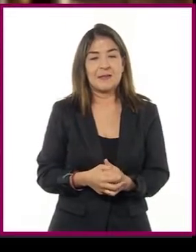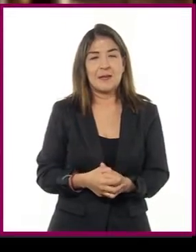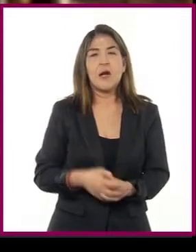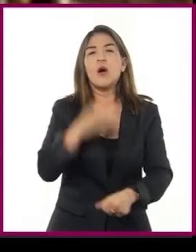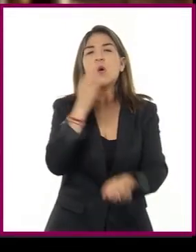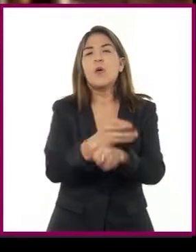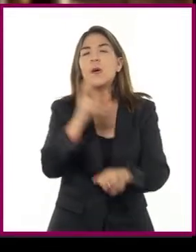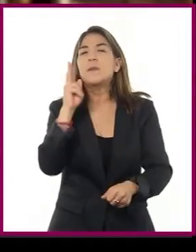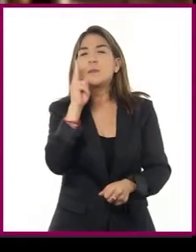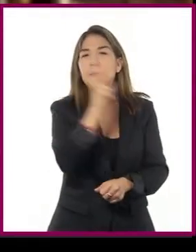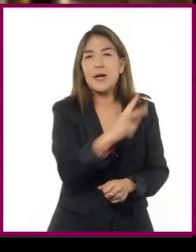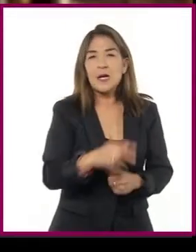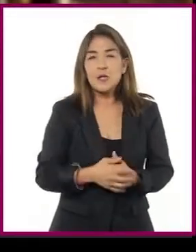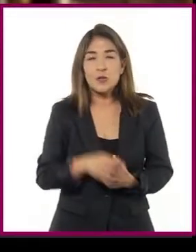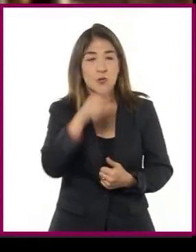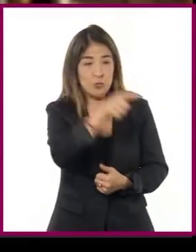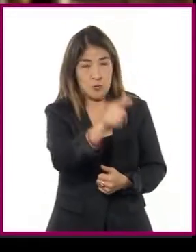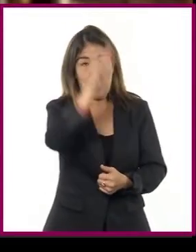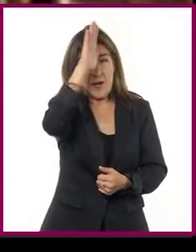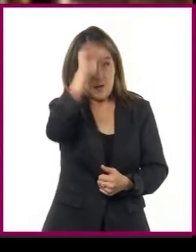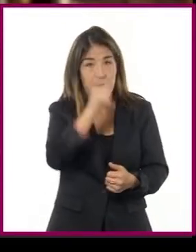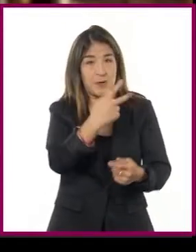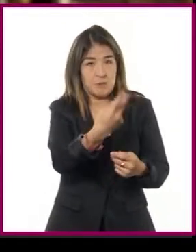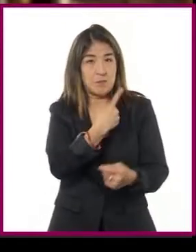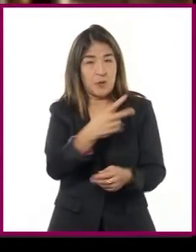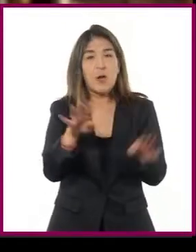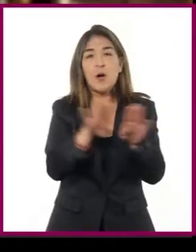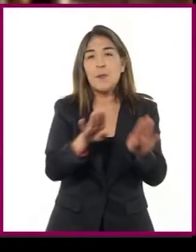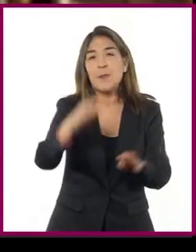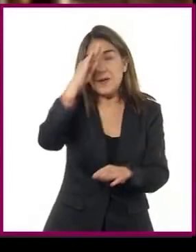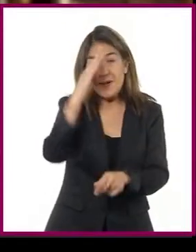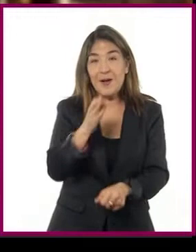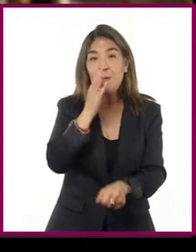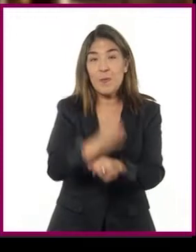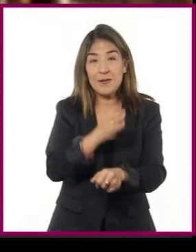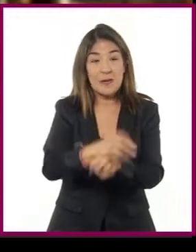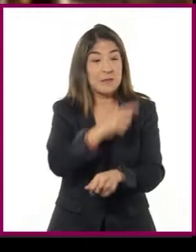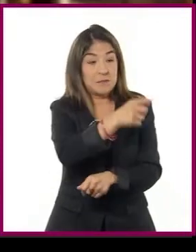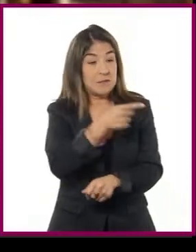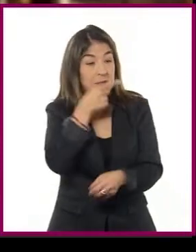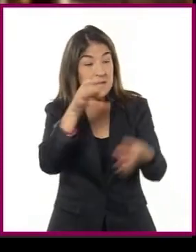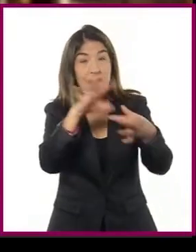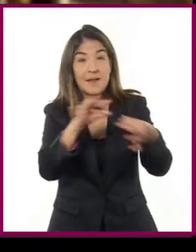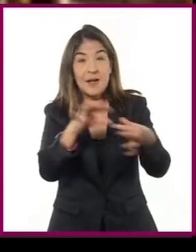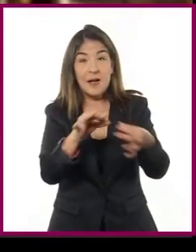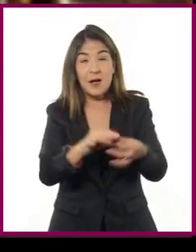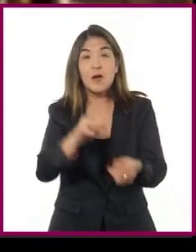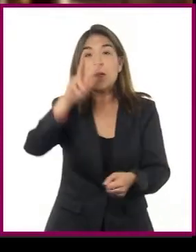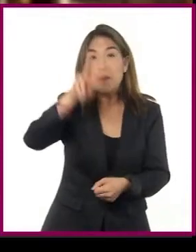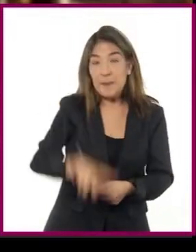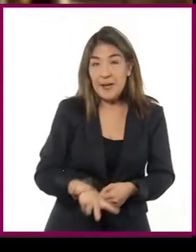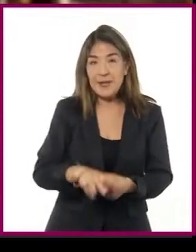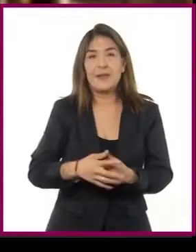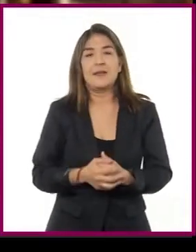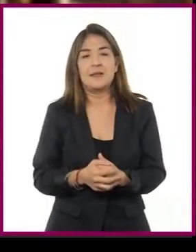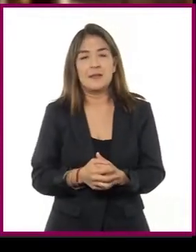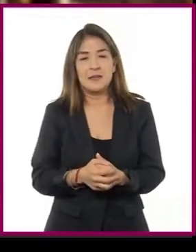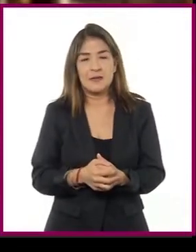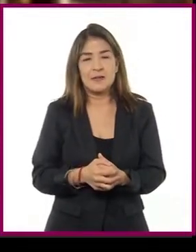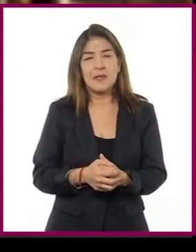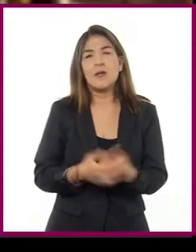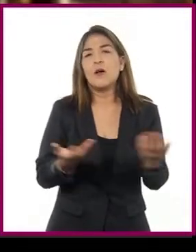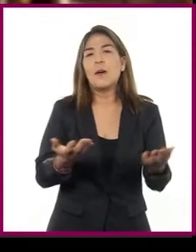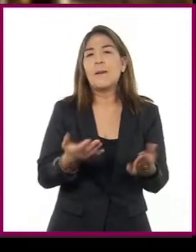Veremos si estás de acuerdo conmigo en que las siguientes afirmaciones son verdaderas de